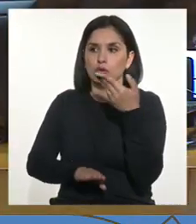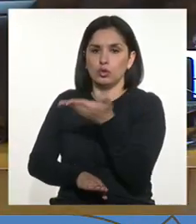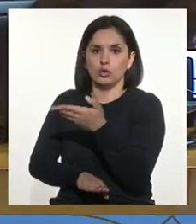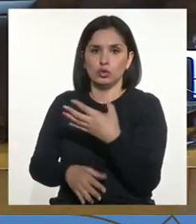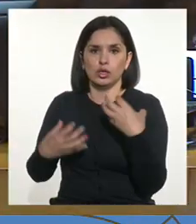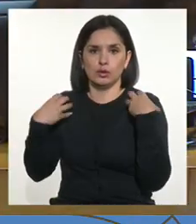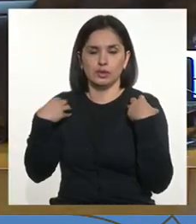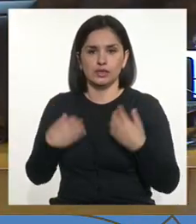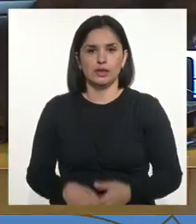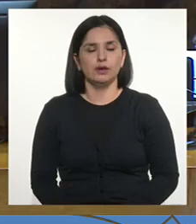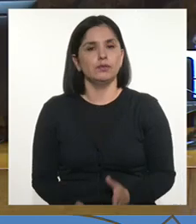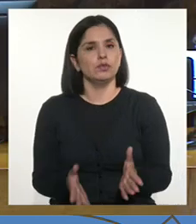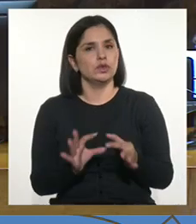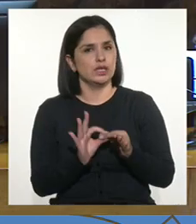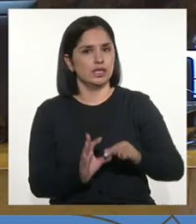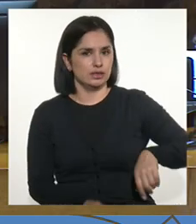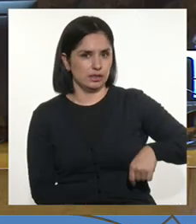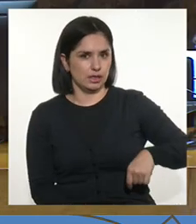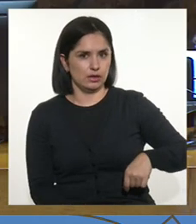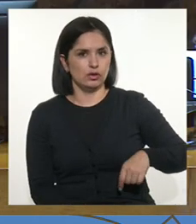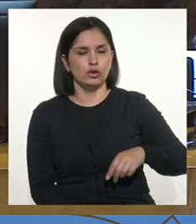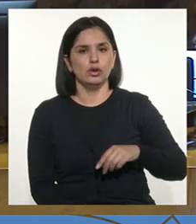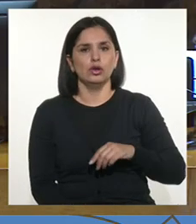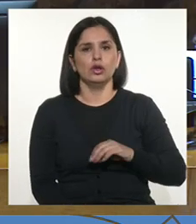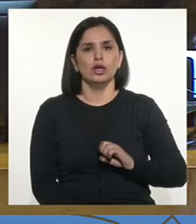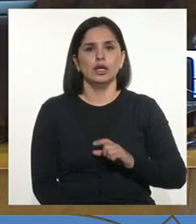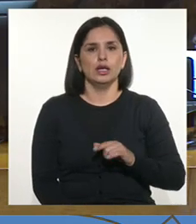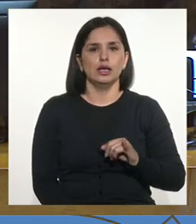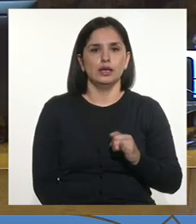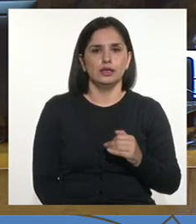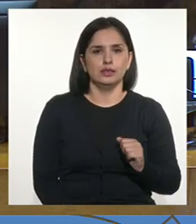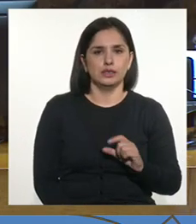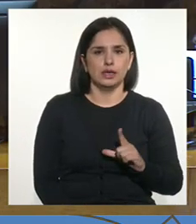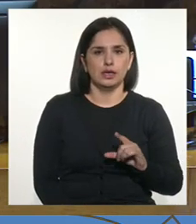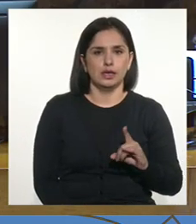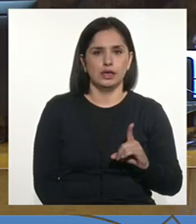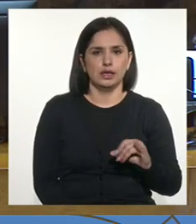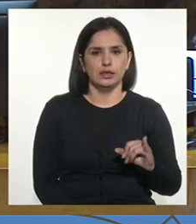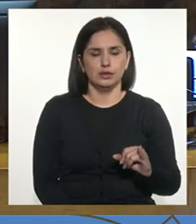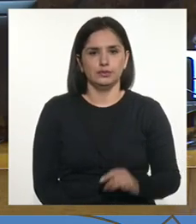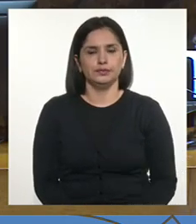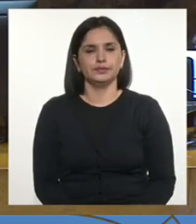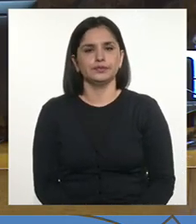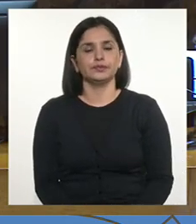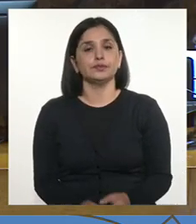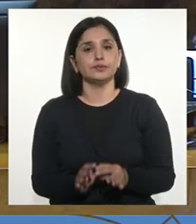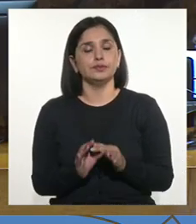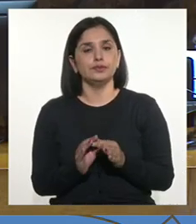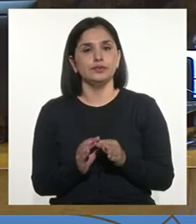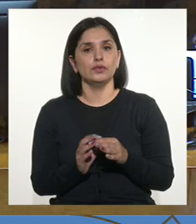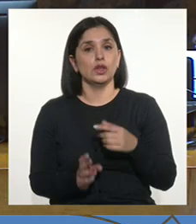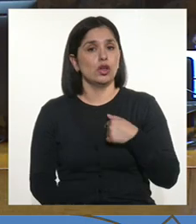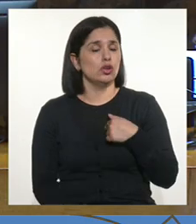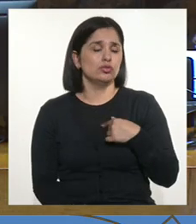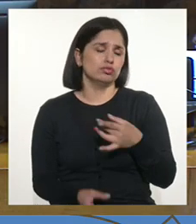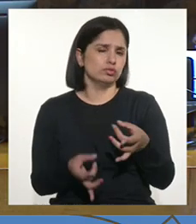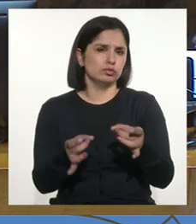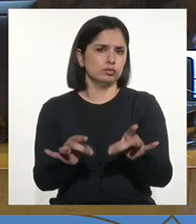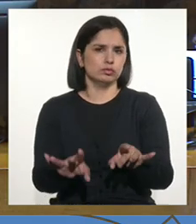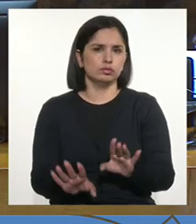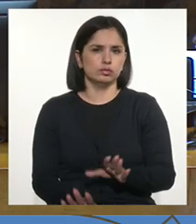muchas gracias era or moreira tiene valor el senador álvaro elizalde gracias presidente yo tan solo